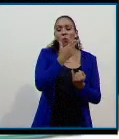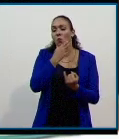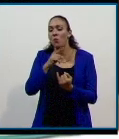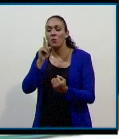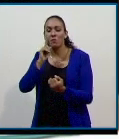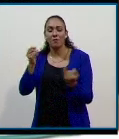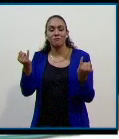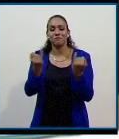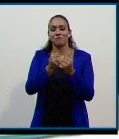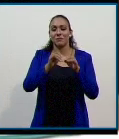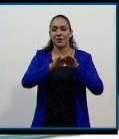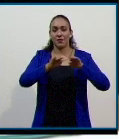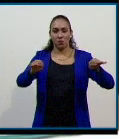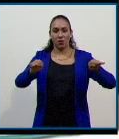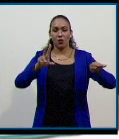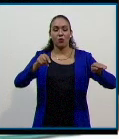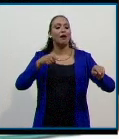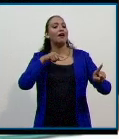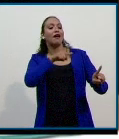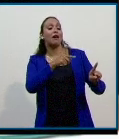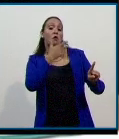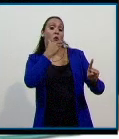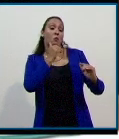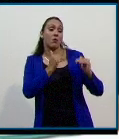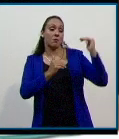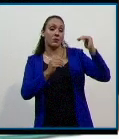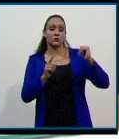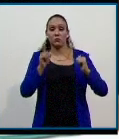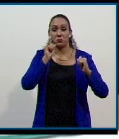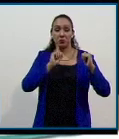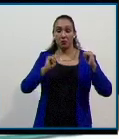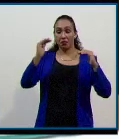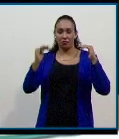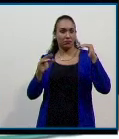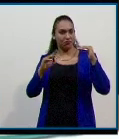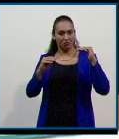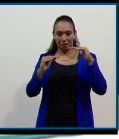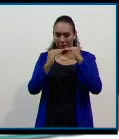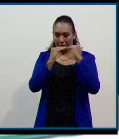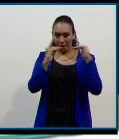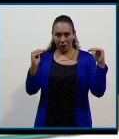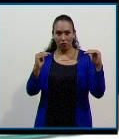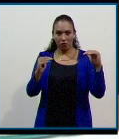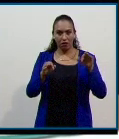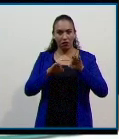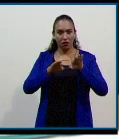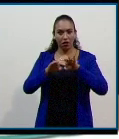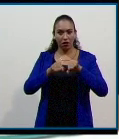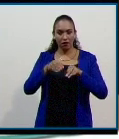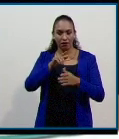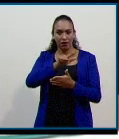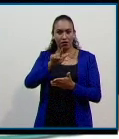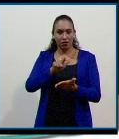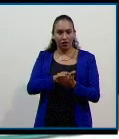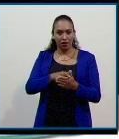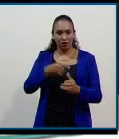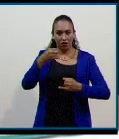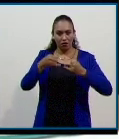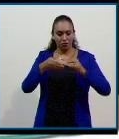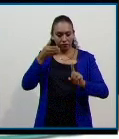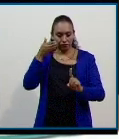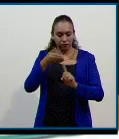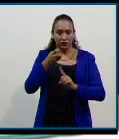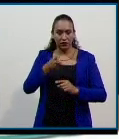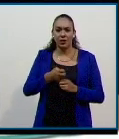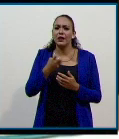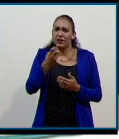condición de ese tamaño, una condición, la independencia judicial, que permite resolver los